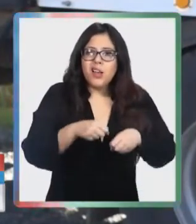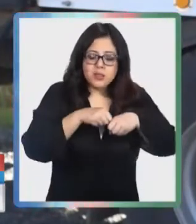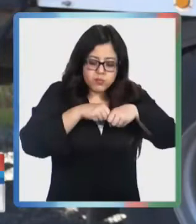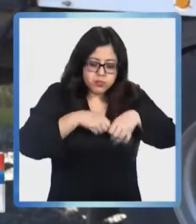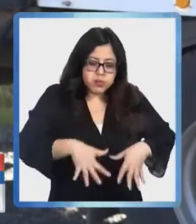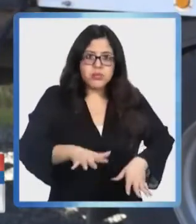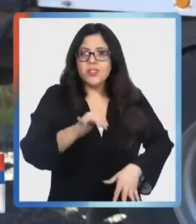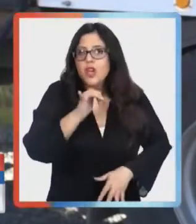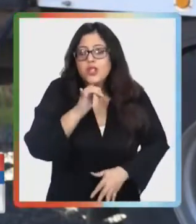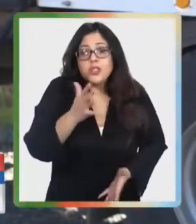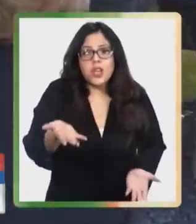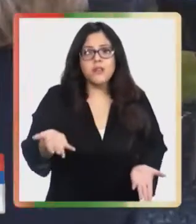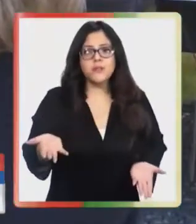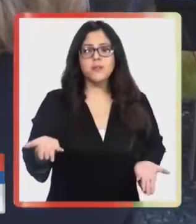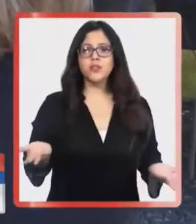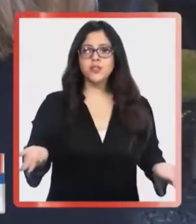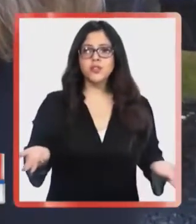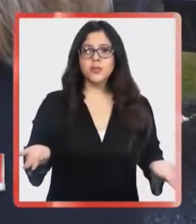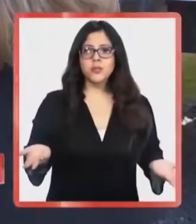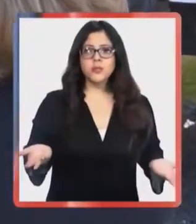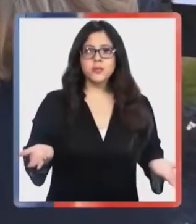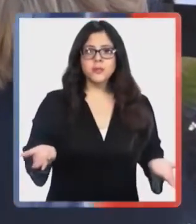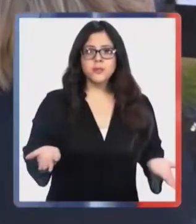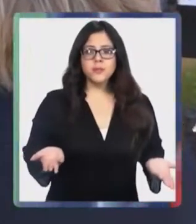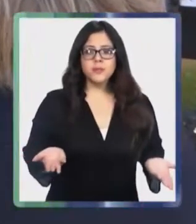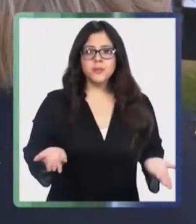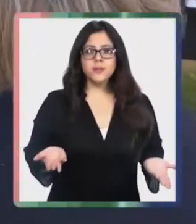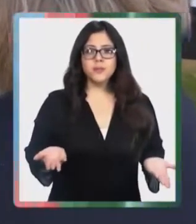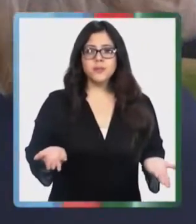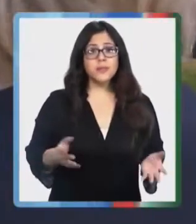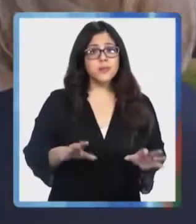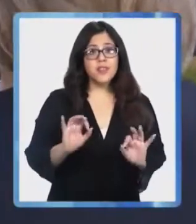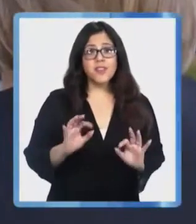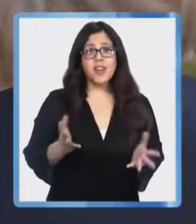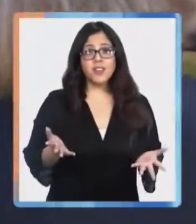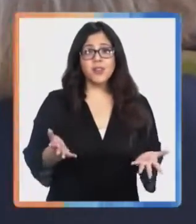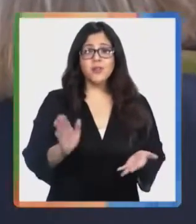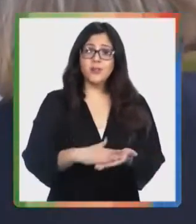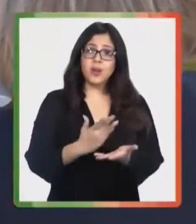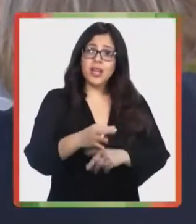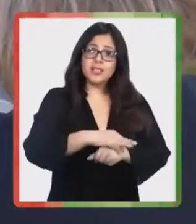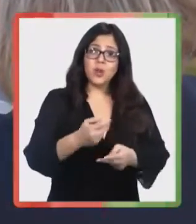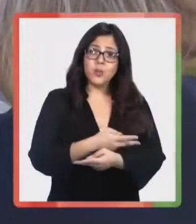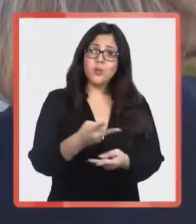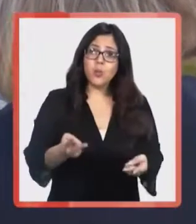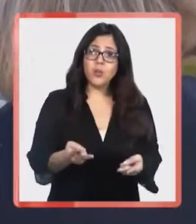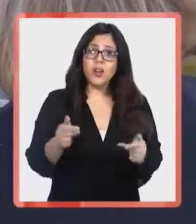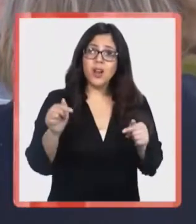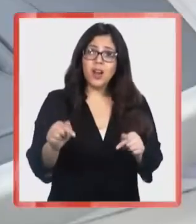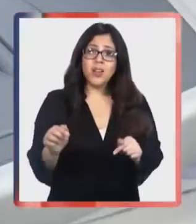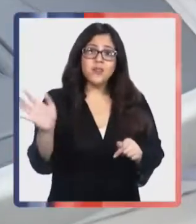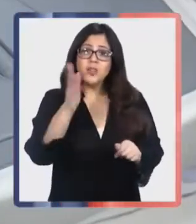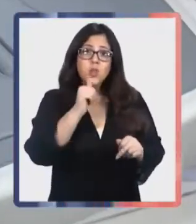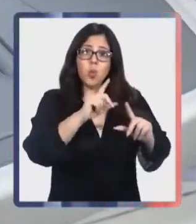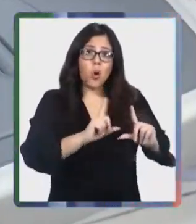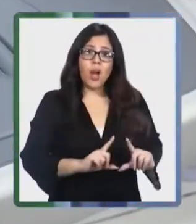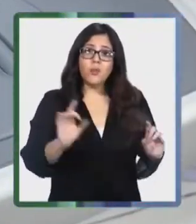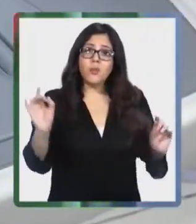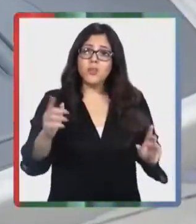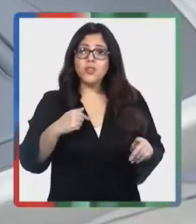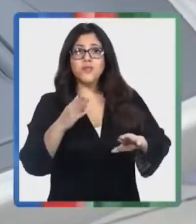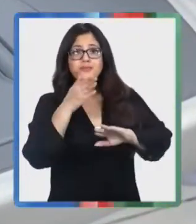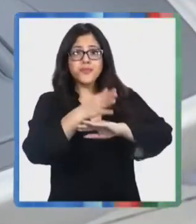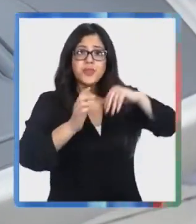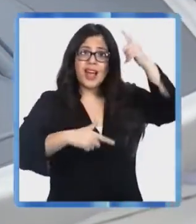fuera planificada no sé para entonces fabuloso porque no la están tomando habría